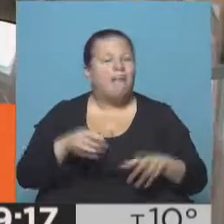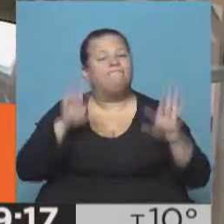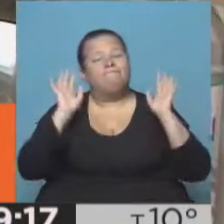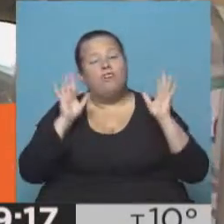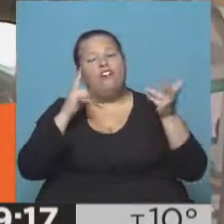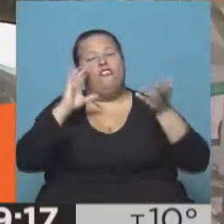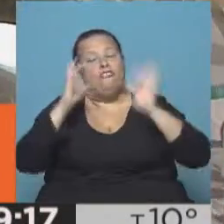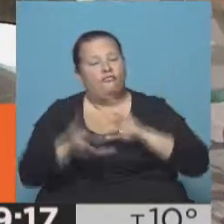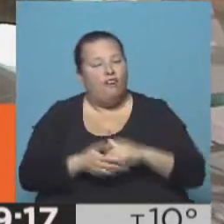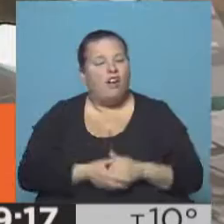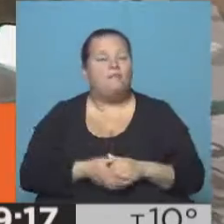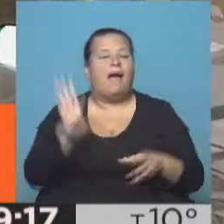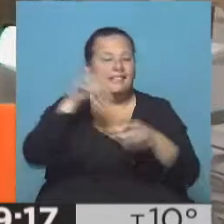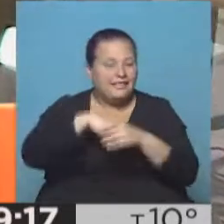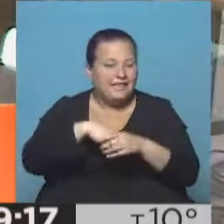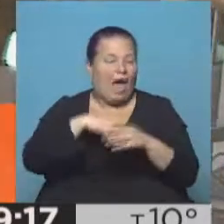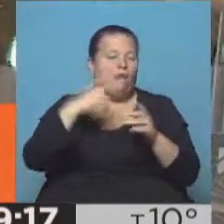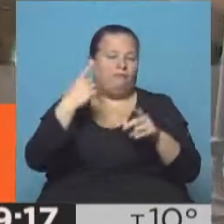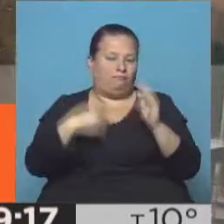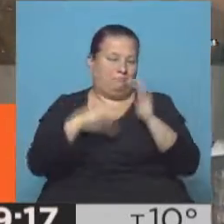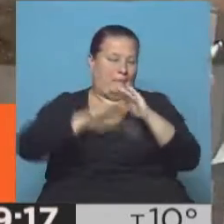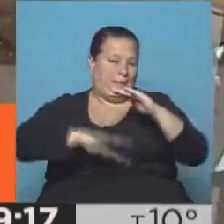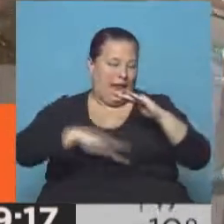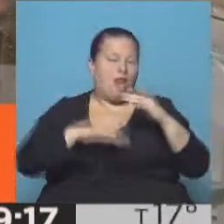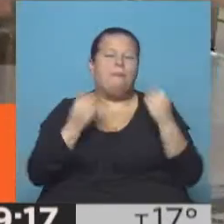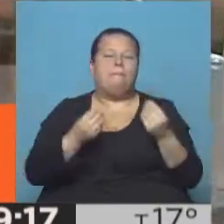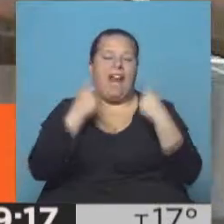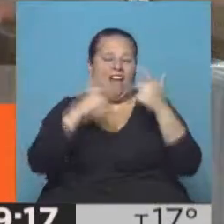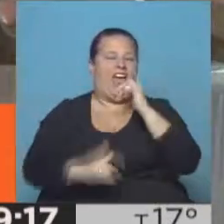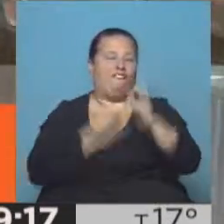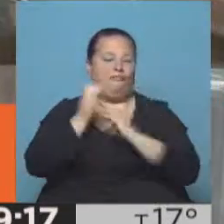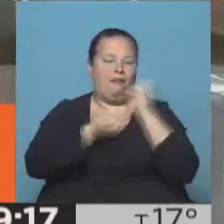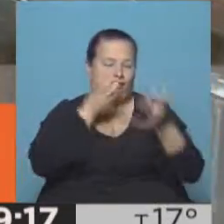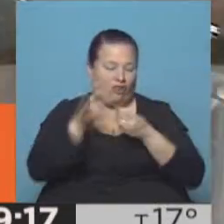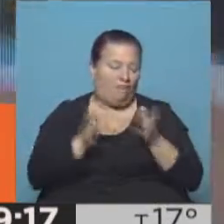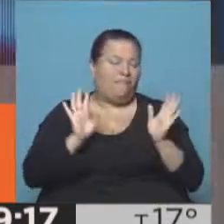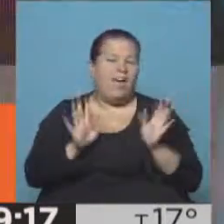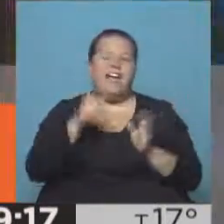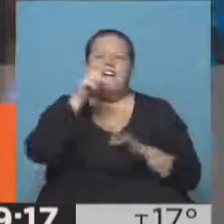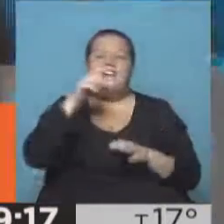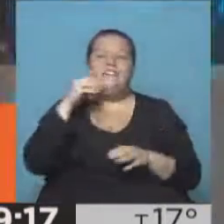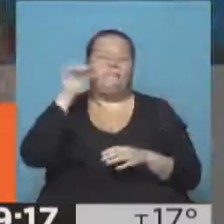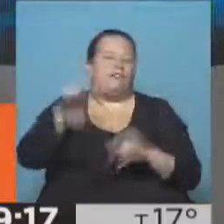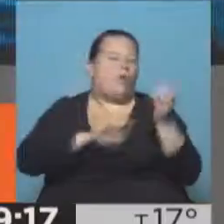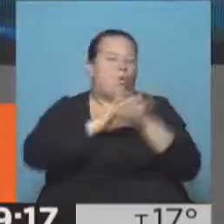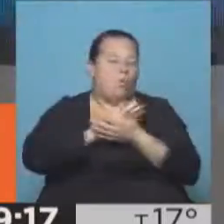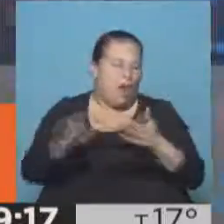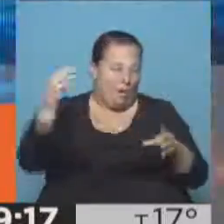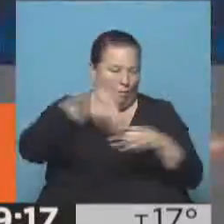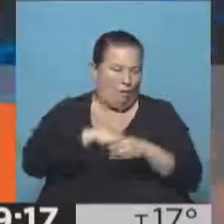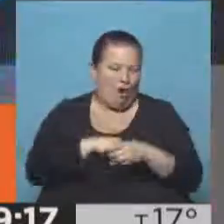de alguna manera participó en un rango más menor, como para que brinde información, ¿no? Sí. Son figuras nuevas que se están